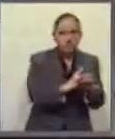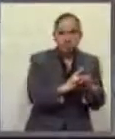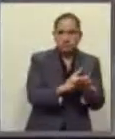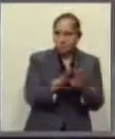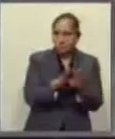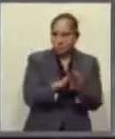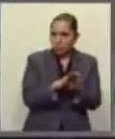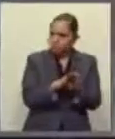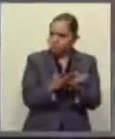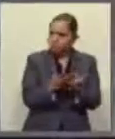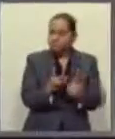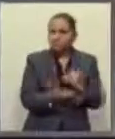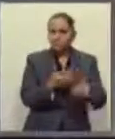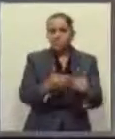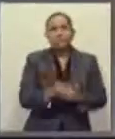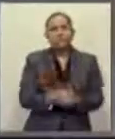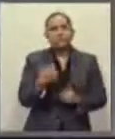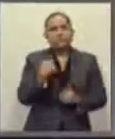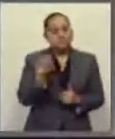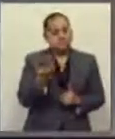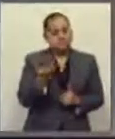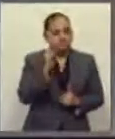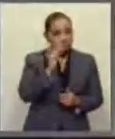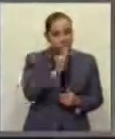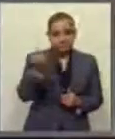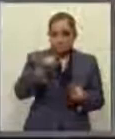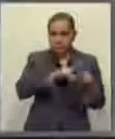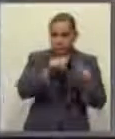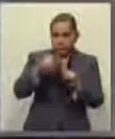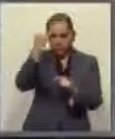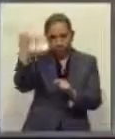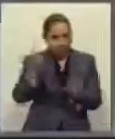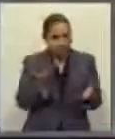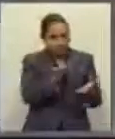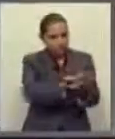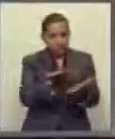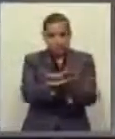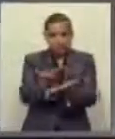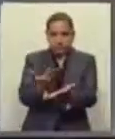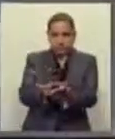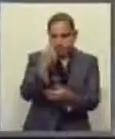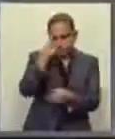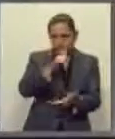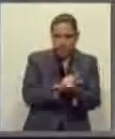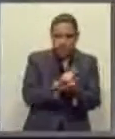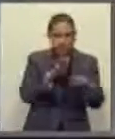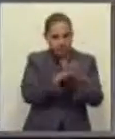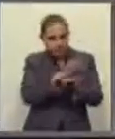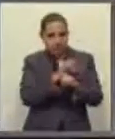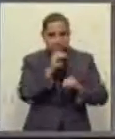Puedo decir que, considerando al conjunto de iniciativas que se han discutido en los meses recientes en esta